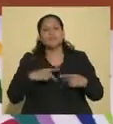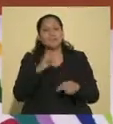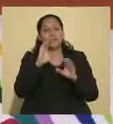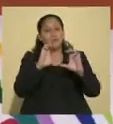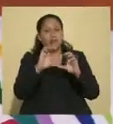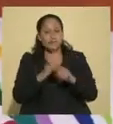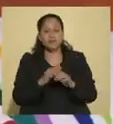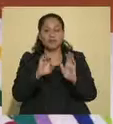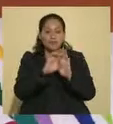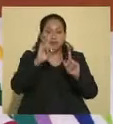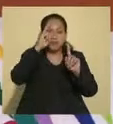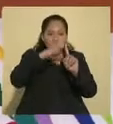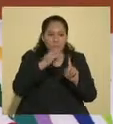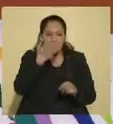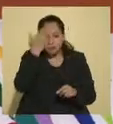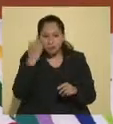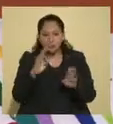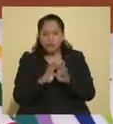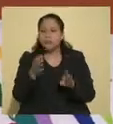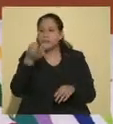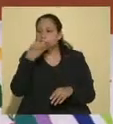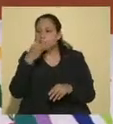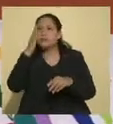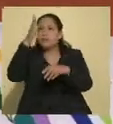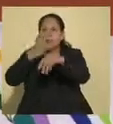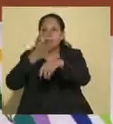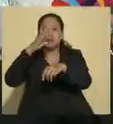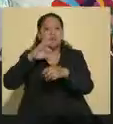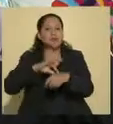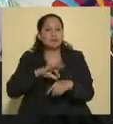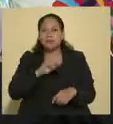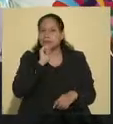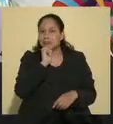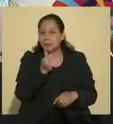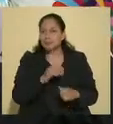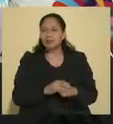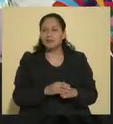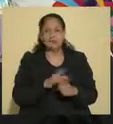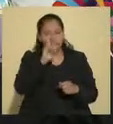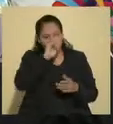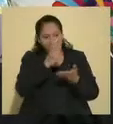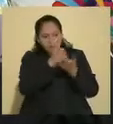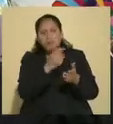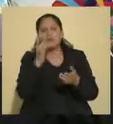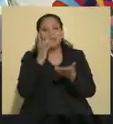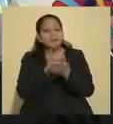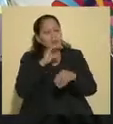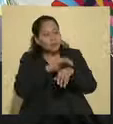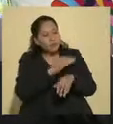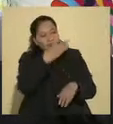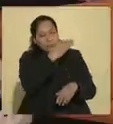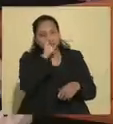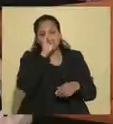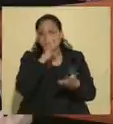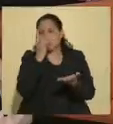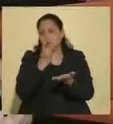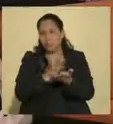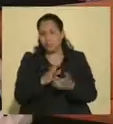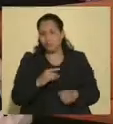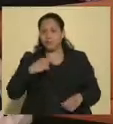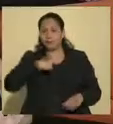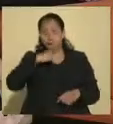el método, no han tenido una consulta con alguien que les oriente, es porque el amigo les dijo, etcétera. Claro. Entonces, yo